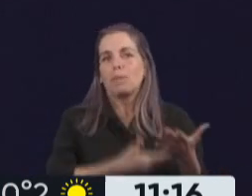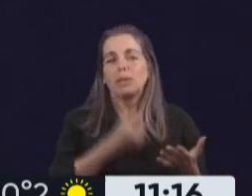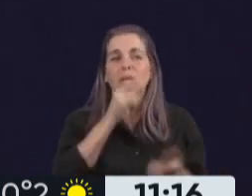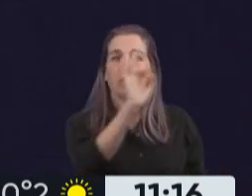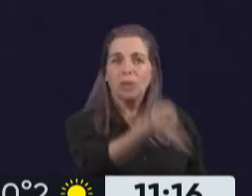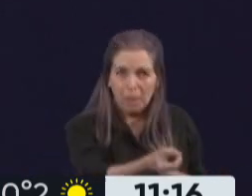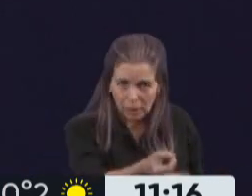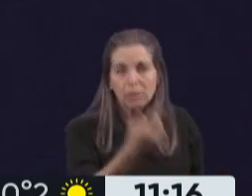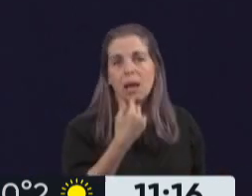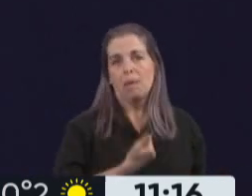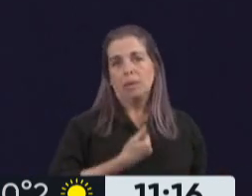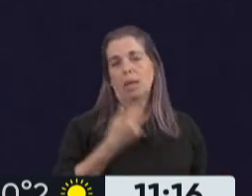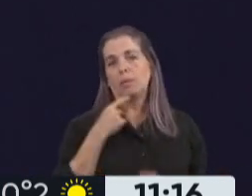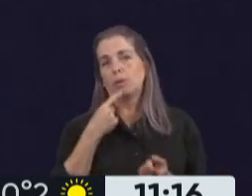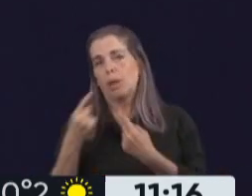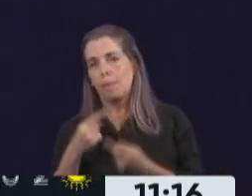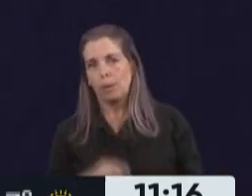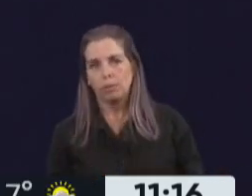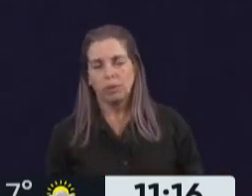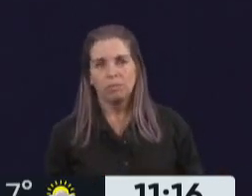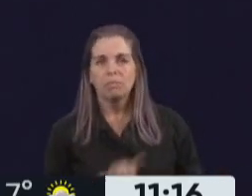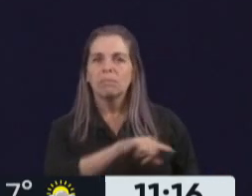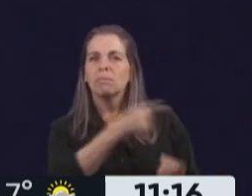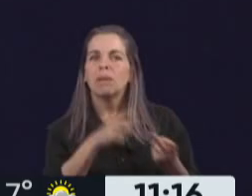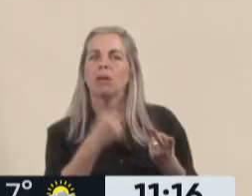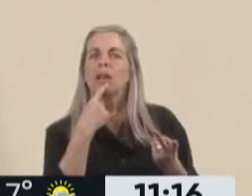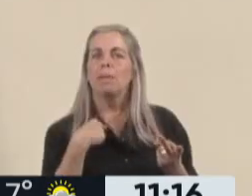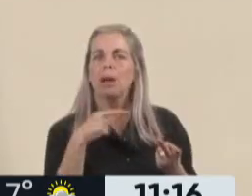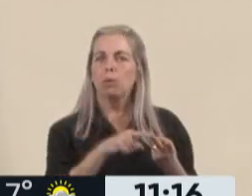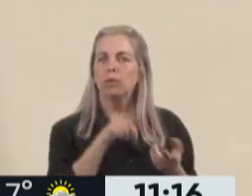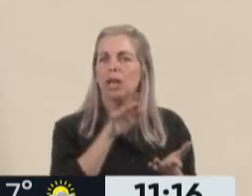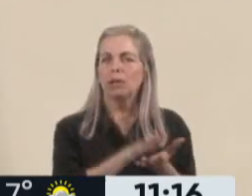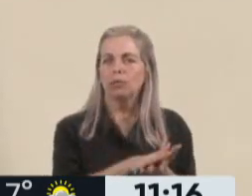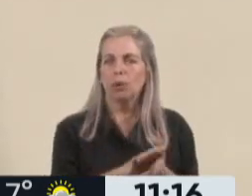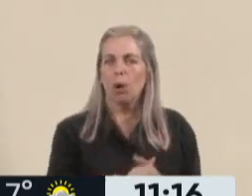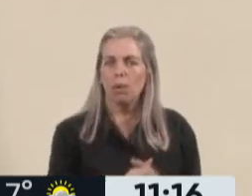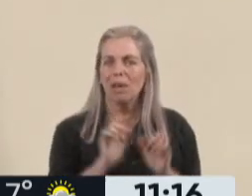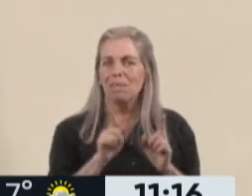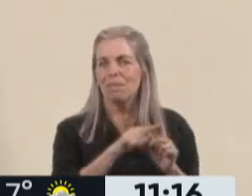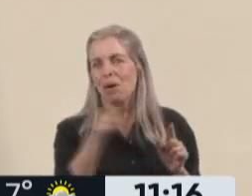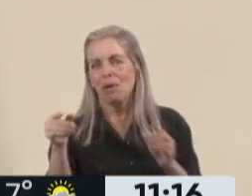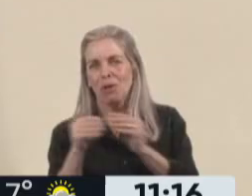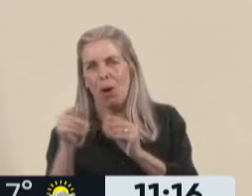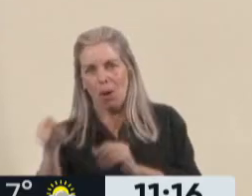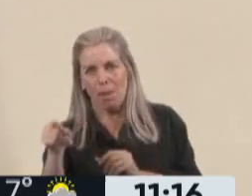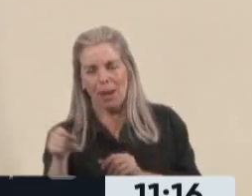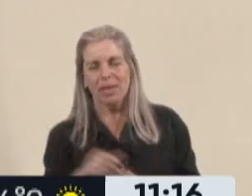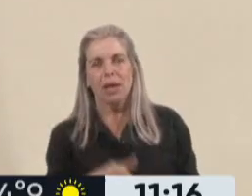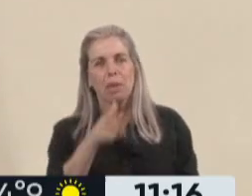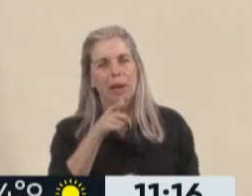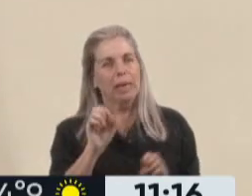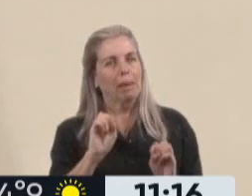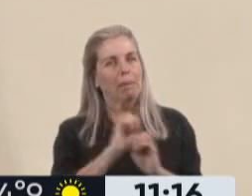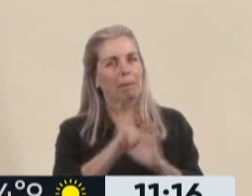y yo te averiguo. Y la otra era acerca de la pregunta de Nicolich, pero me parecía que para que quede